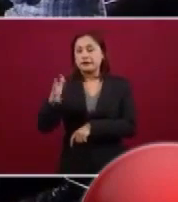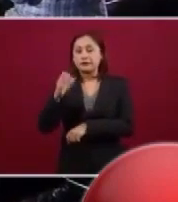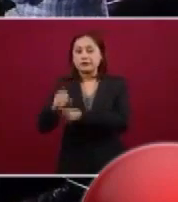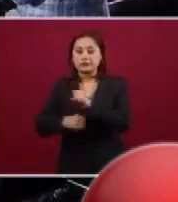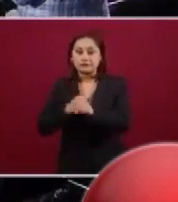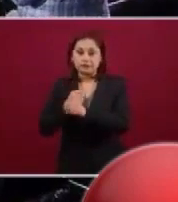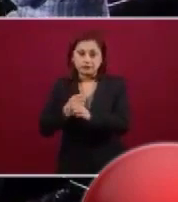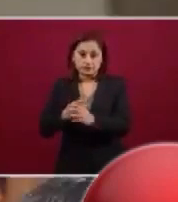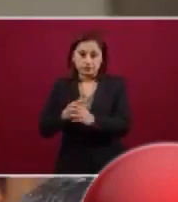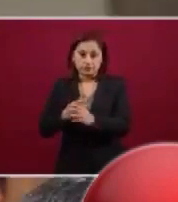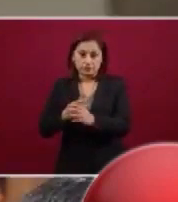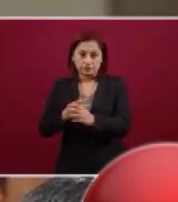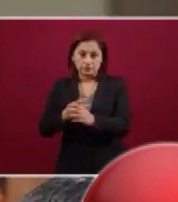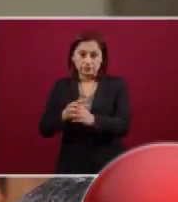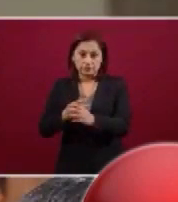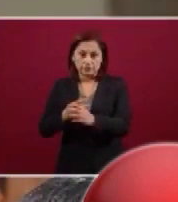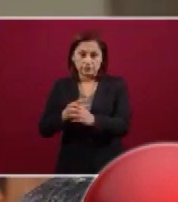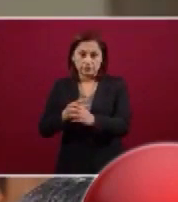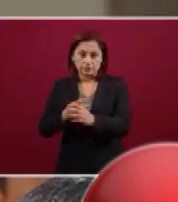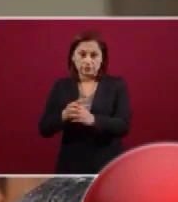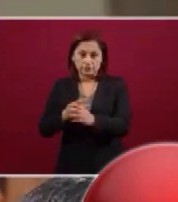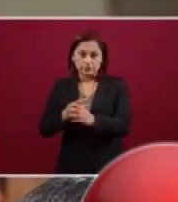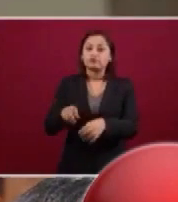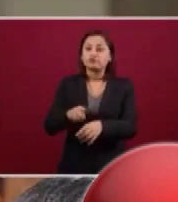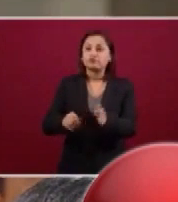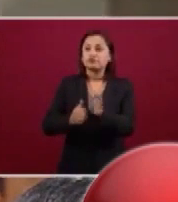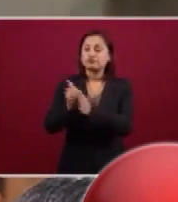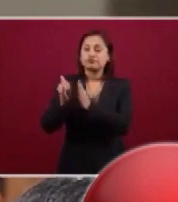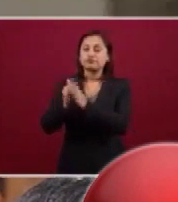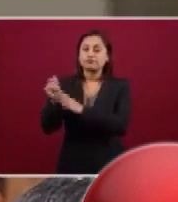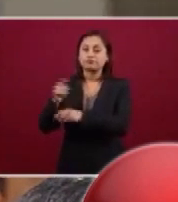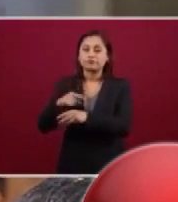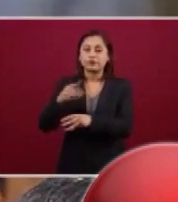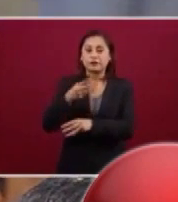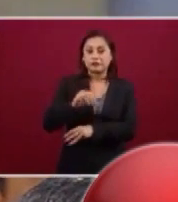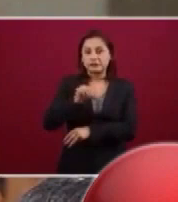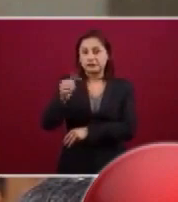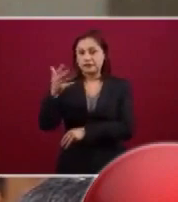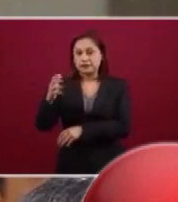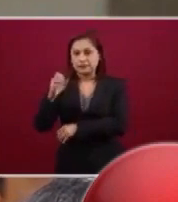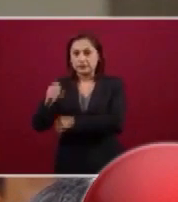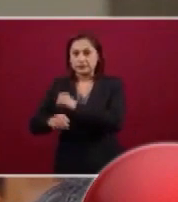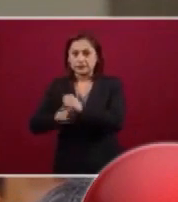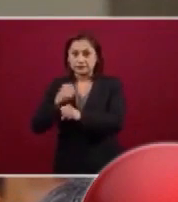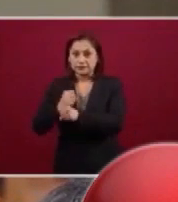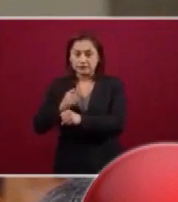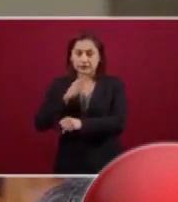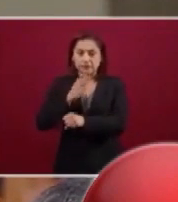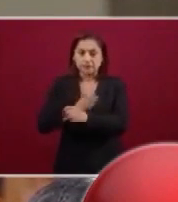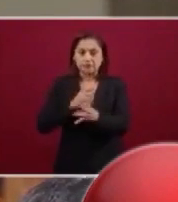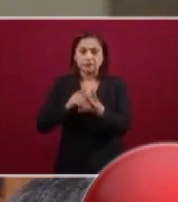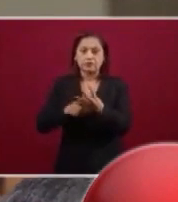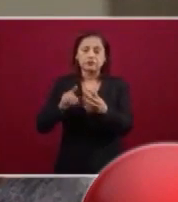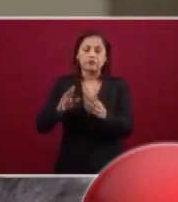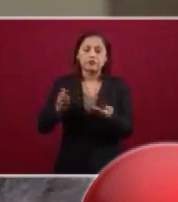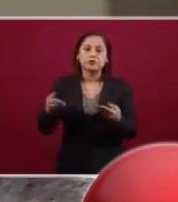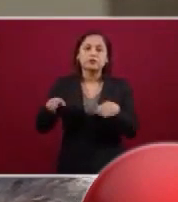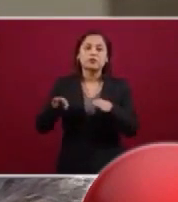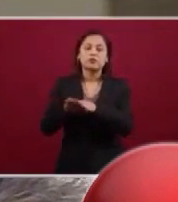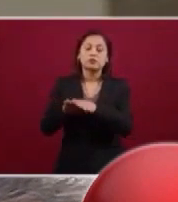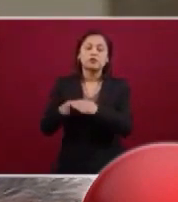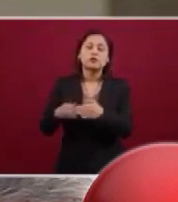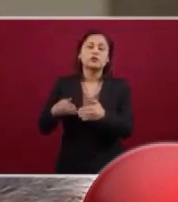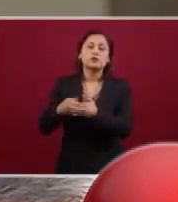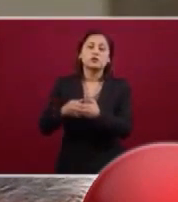la ejecución de obras, de 6 a 13 años de prisión. Y el cierre de calles, carreteras y avenidas, pena de 5 años de prisión. ¿Cuál